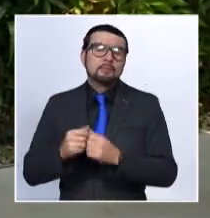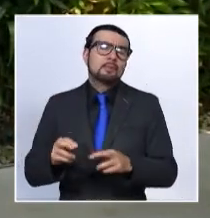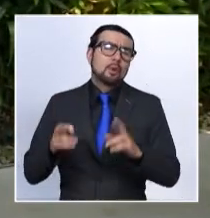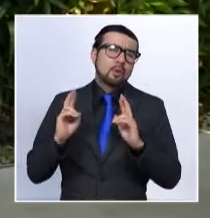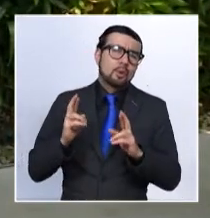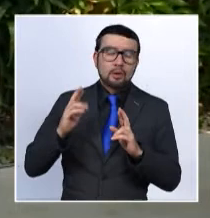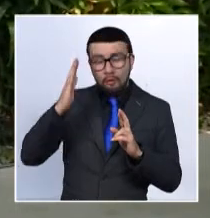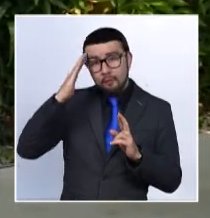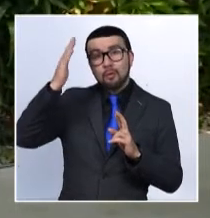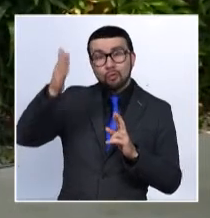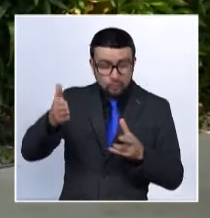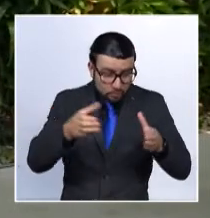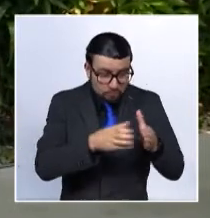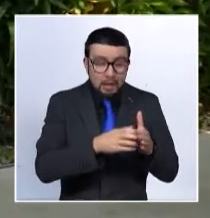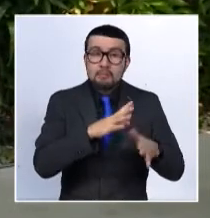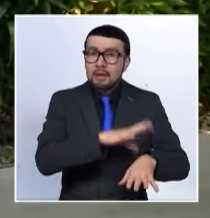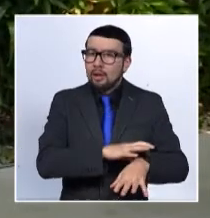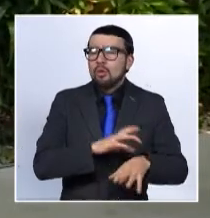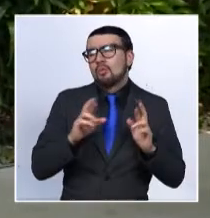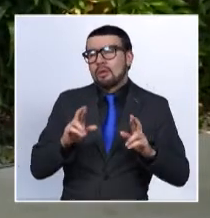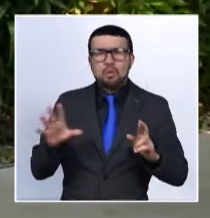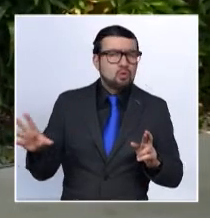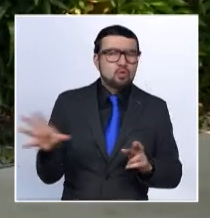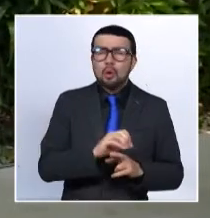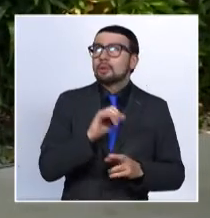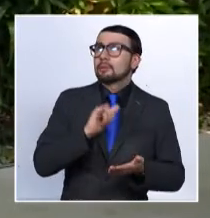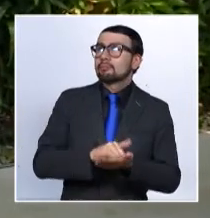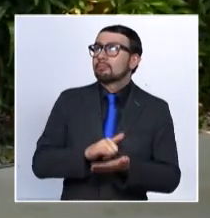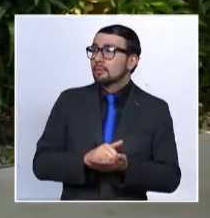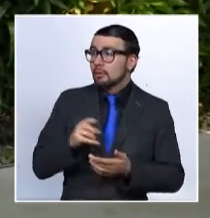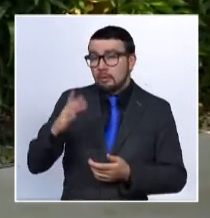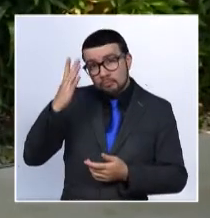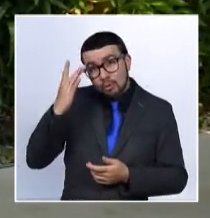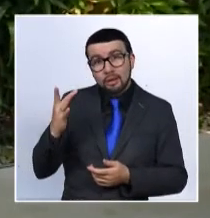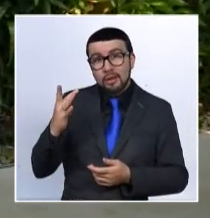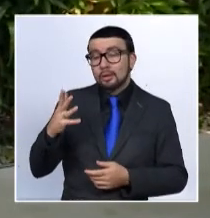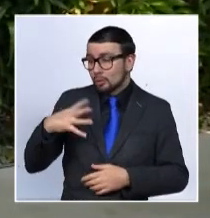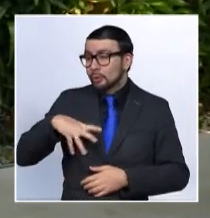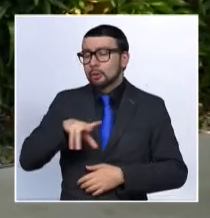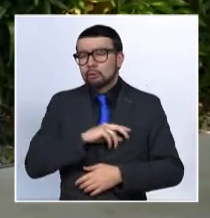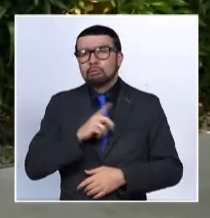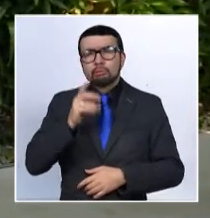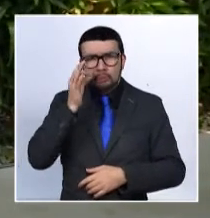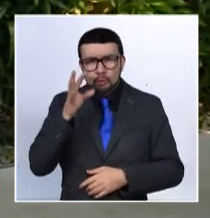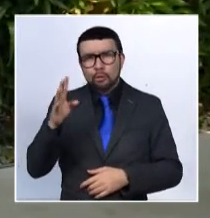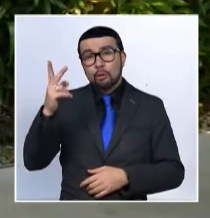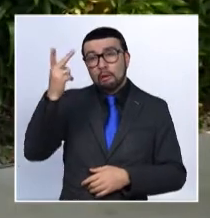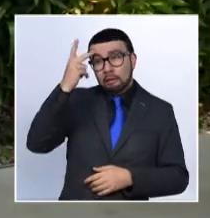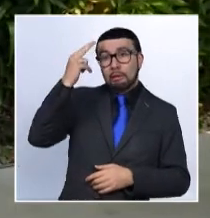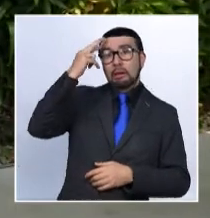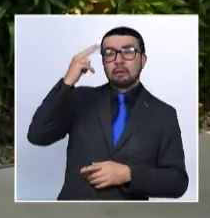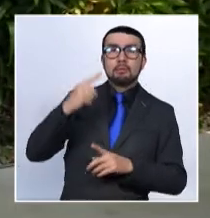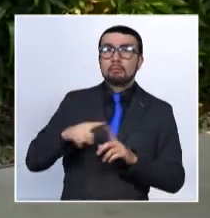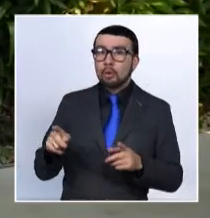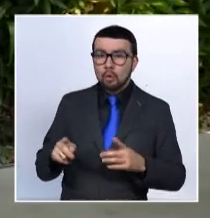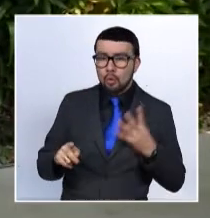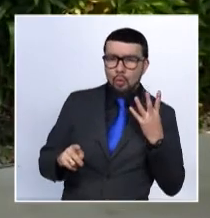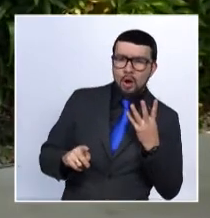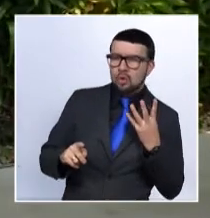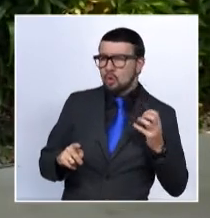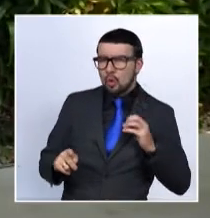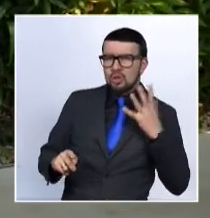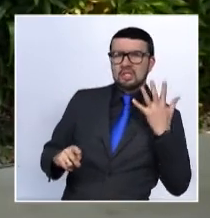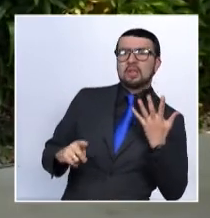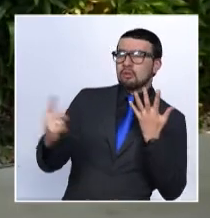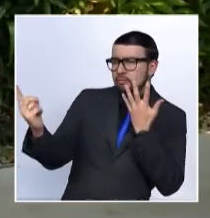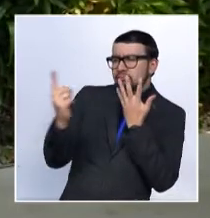llegar a nuestra práctica médica, porque somos humanos, nos equivocamos, pero 4 o 5 personas es más difícil que se